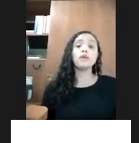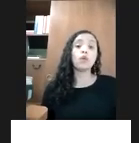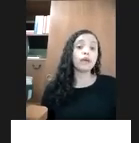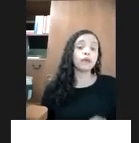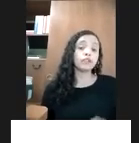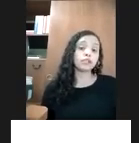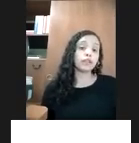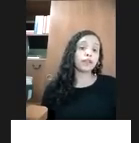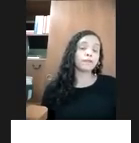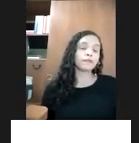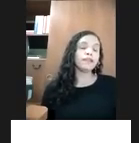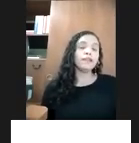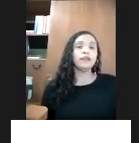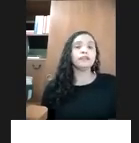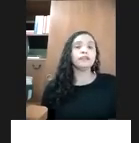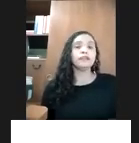depresivos,